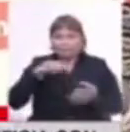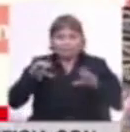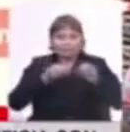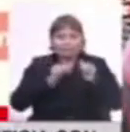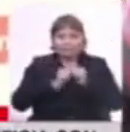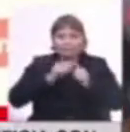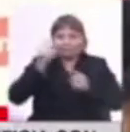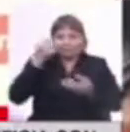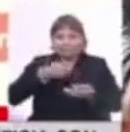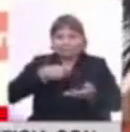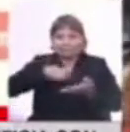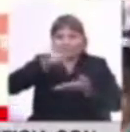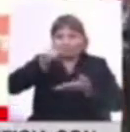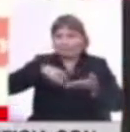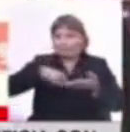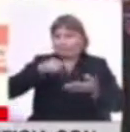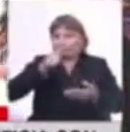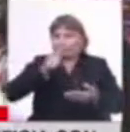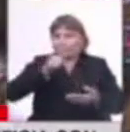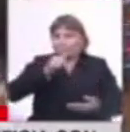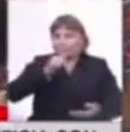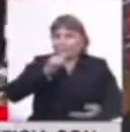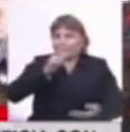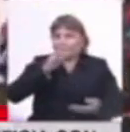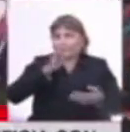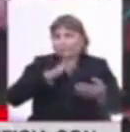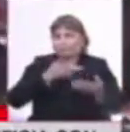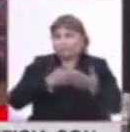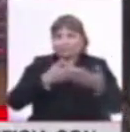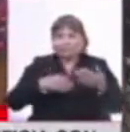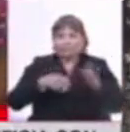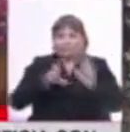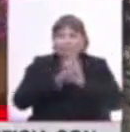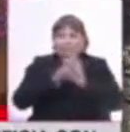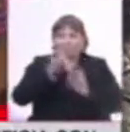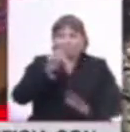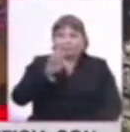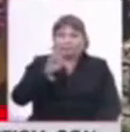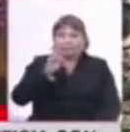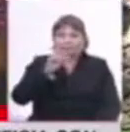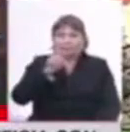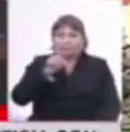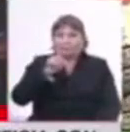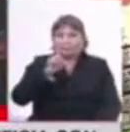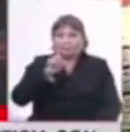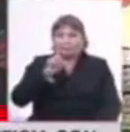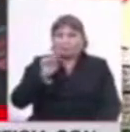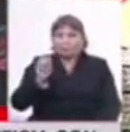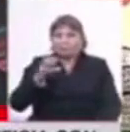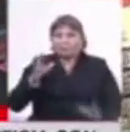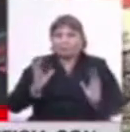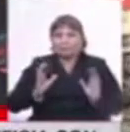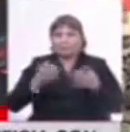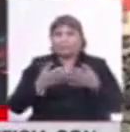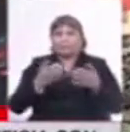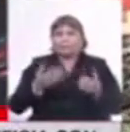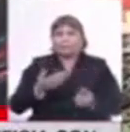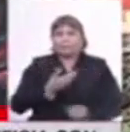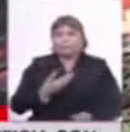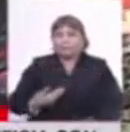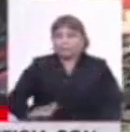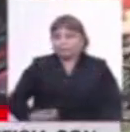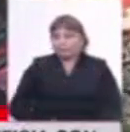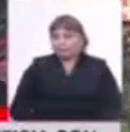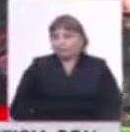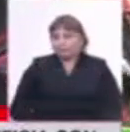La señora Malcriarme en Alba, la misma que se gasta 70,000 soles anuales en peluquería, la misma que ya no sabe en qué